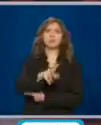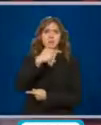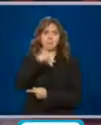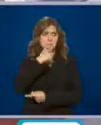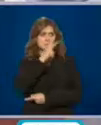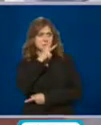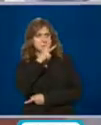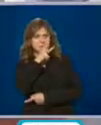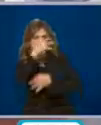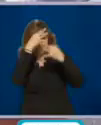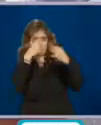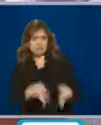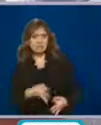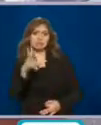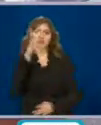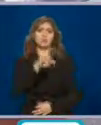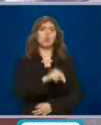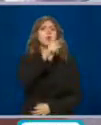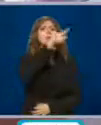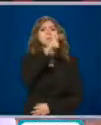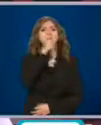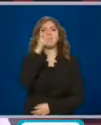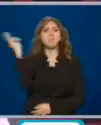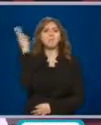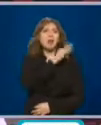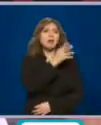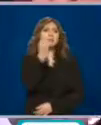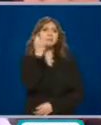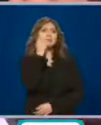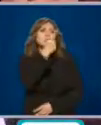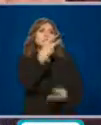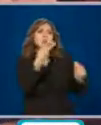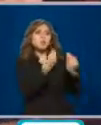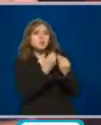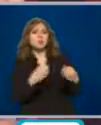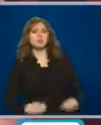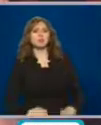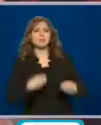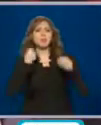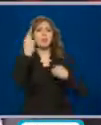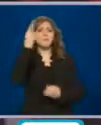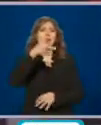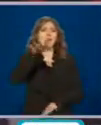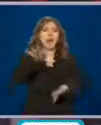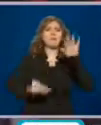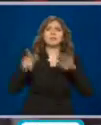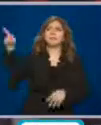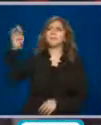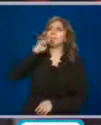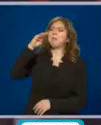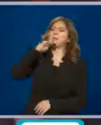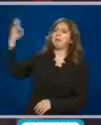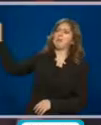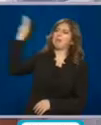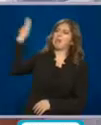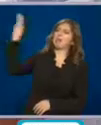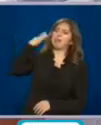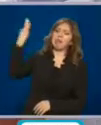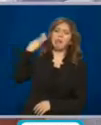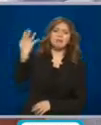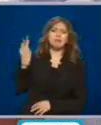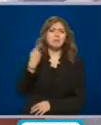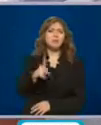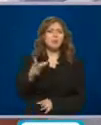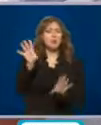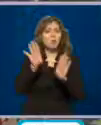padres biológicos, pero que viven contigo, ¿sabes? Y de repente viene la vocecita por acá de tu mamá biológica. Entonces, ¿qué pasa? Hay una confusión tremenda,